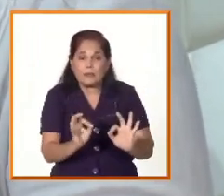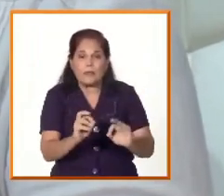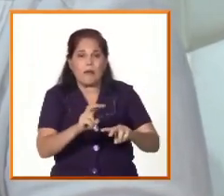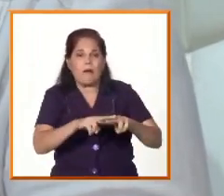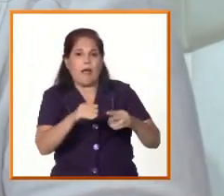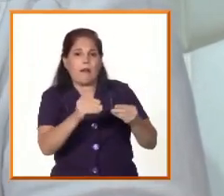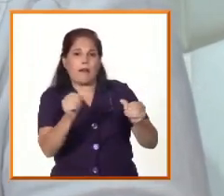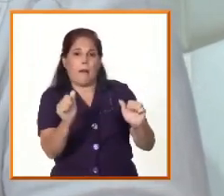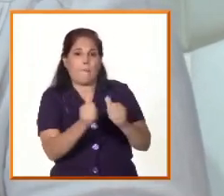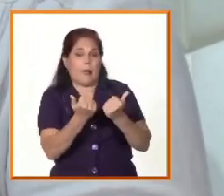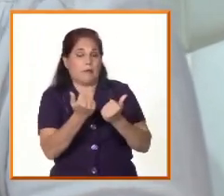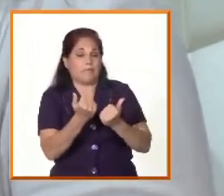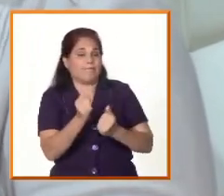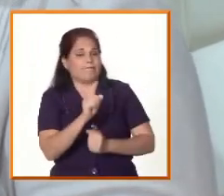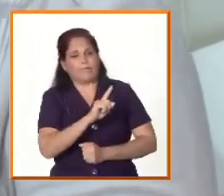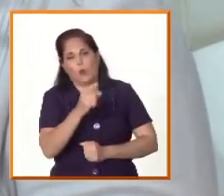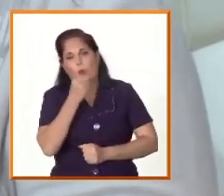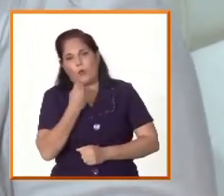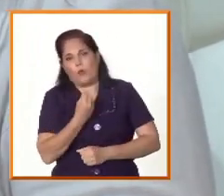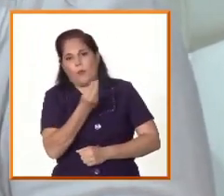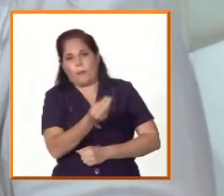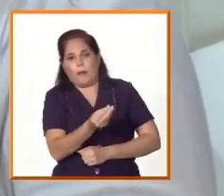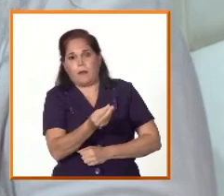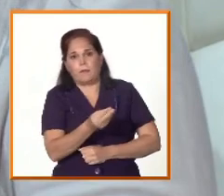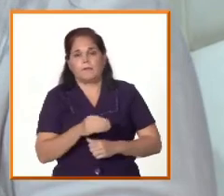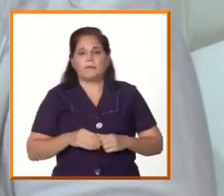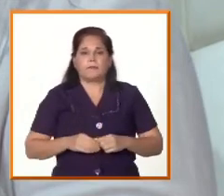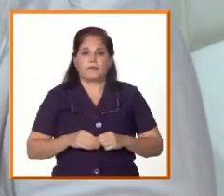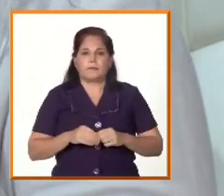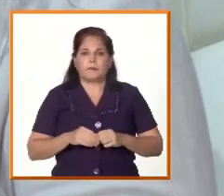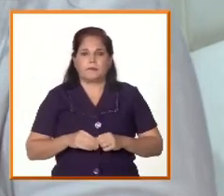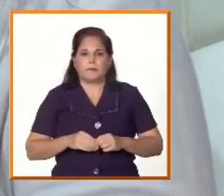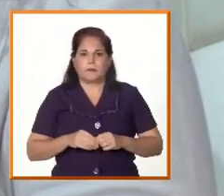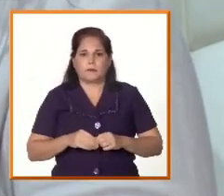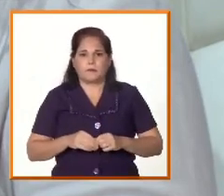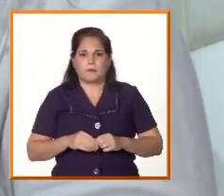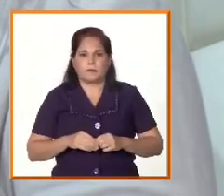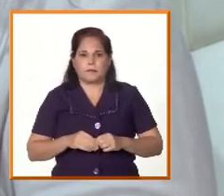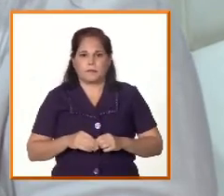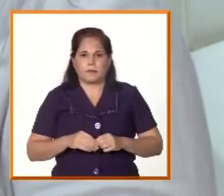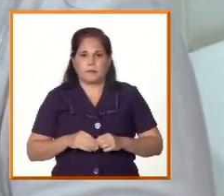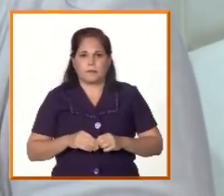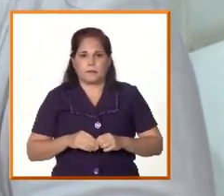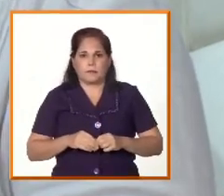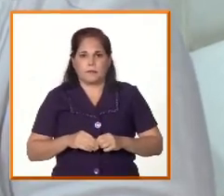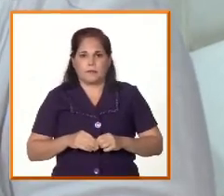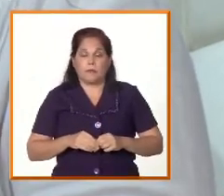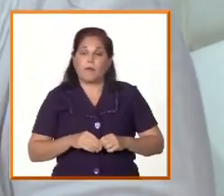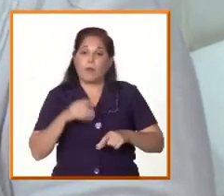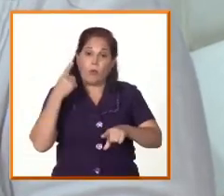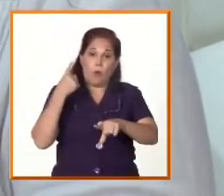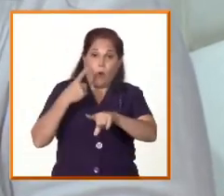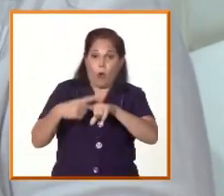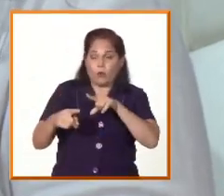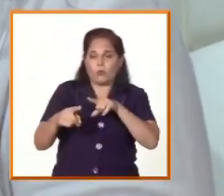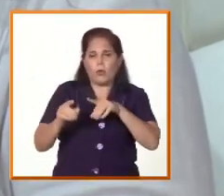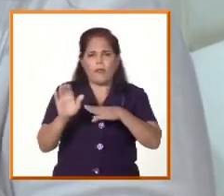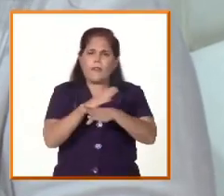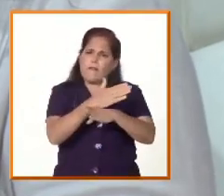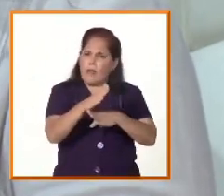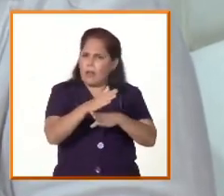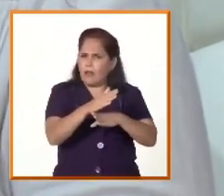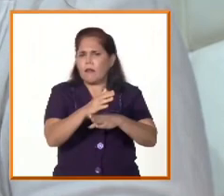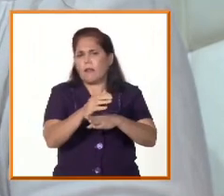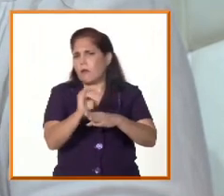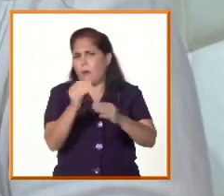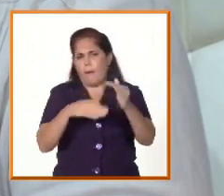cadena cubana del pan que es una empresa también que integra el grupo y hay un grupo hay hay varios como explicaba